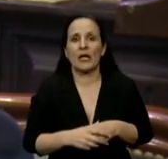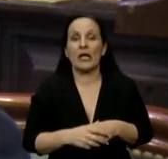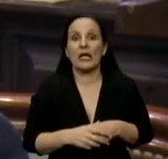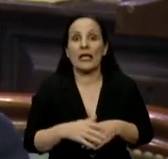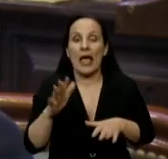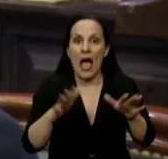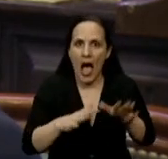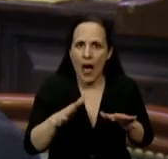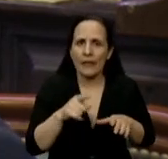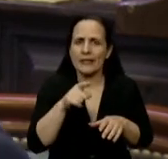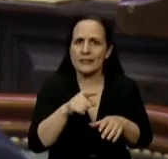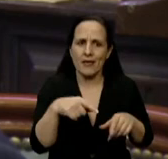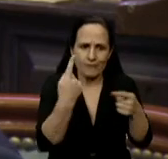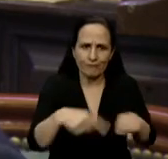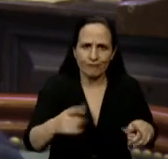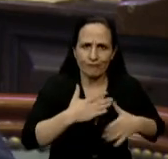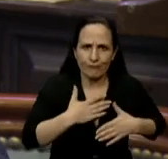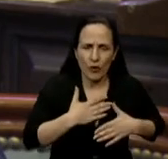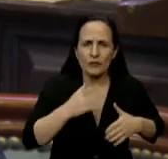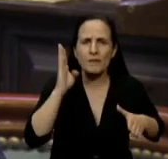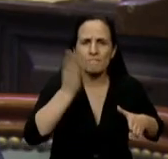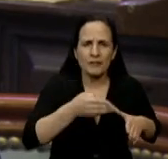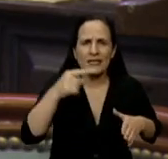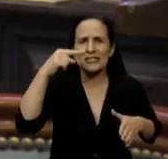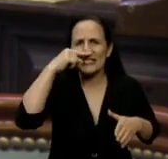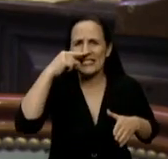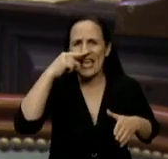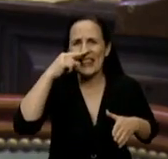algunos casos a gravar el patrimonio hasta en una alícuota del